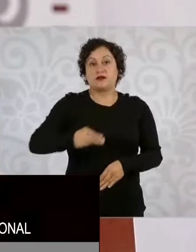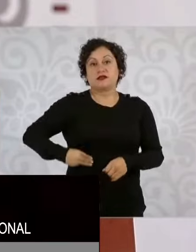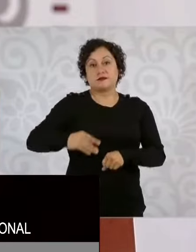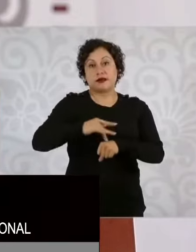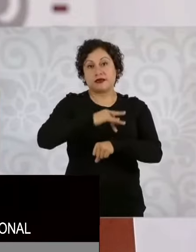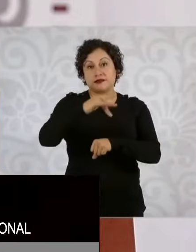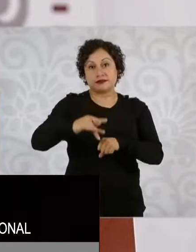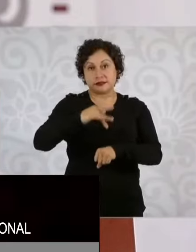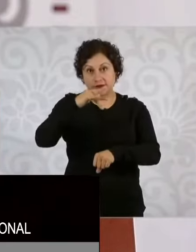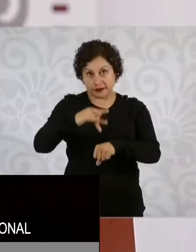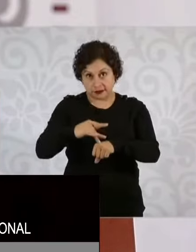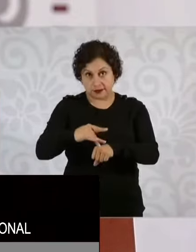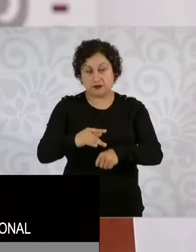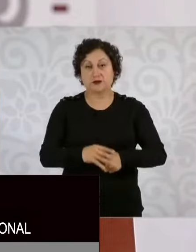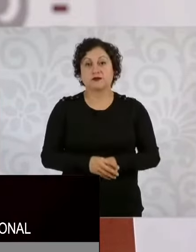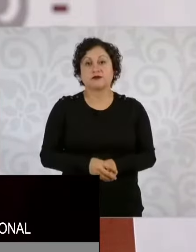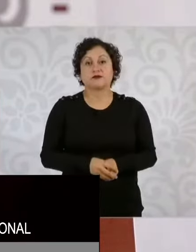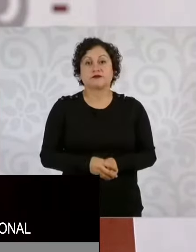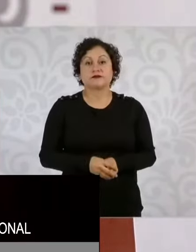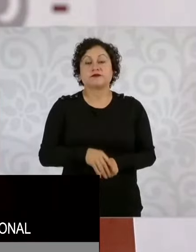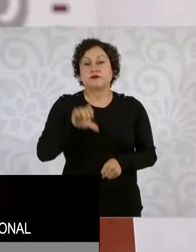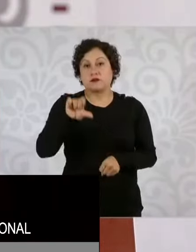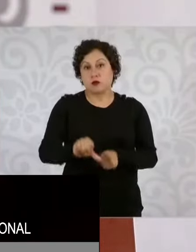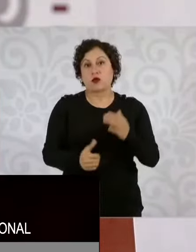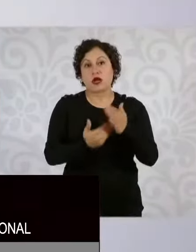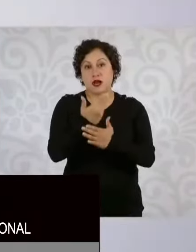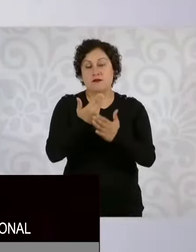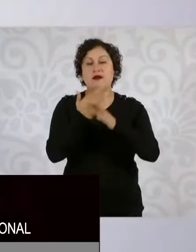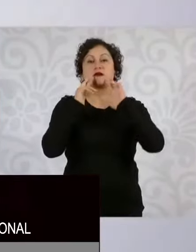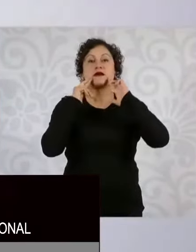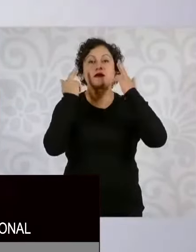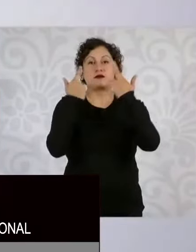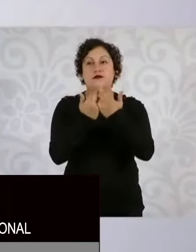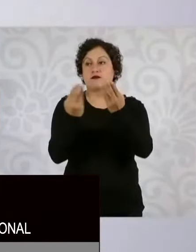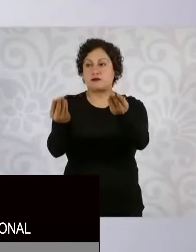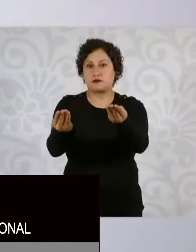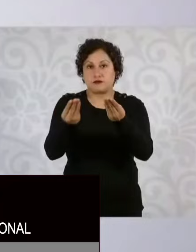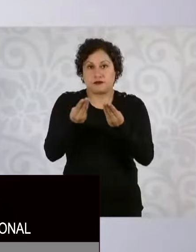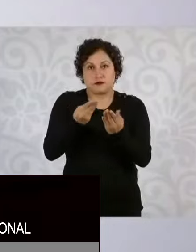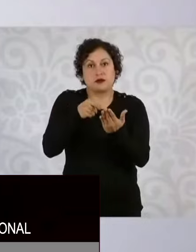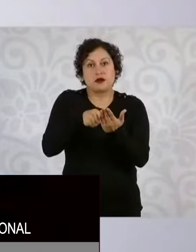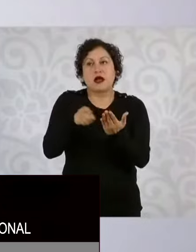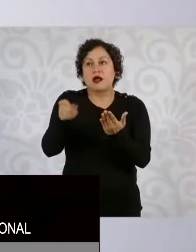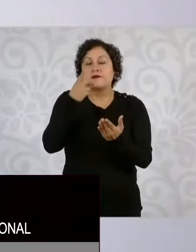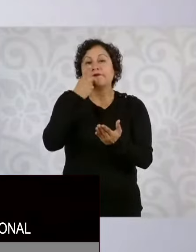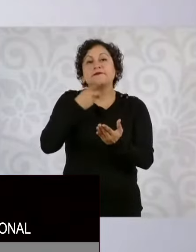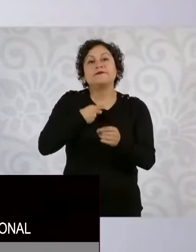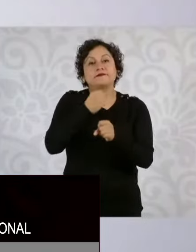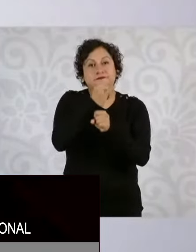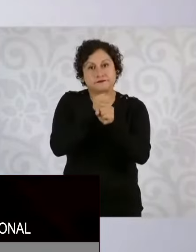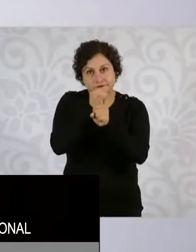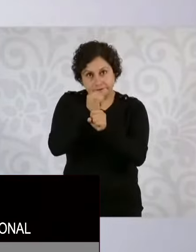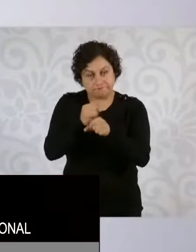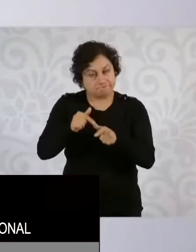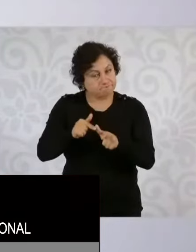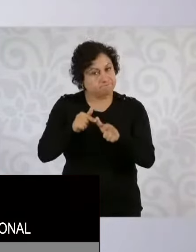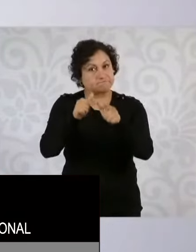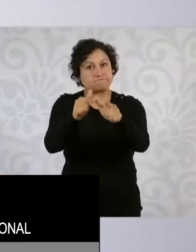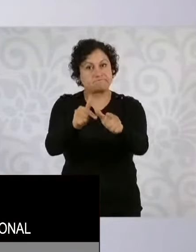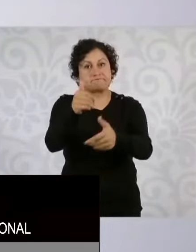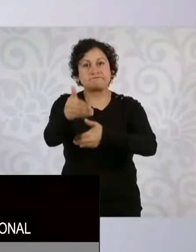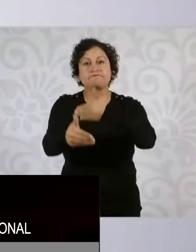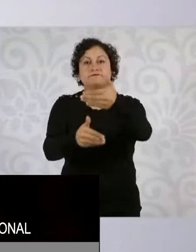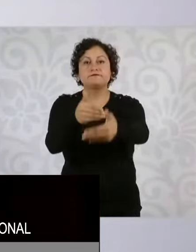la oportunidad ya de revisar la iniciativa que presentó hoy la presidenta de la República, la doctora